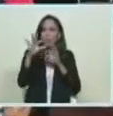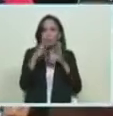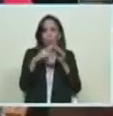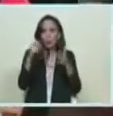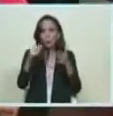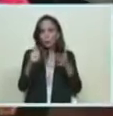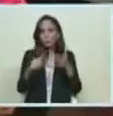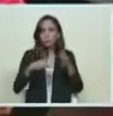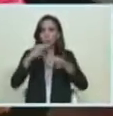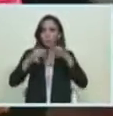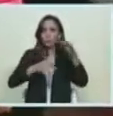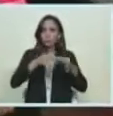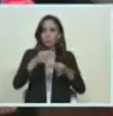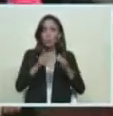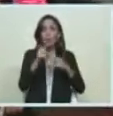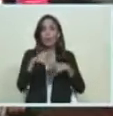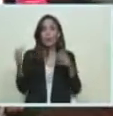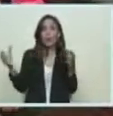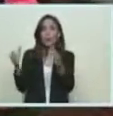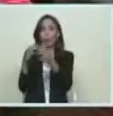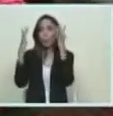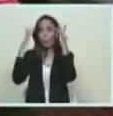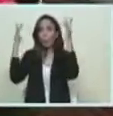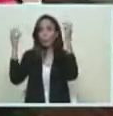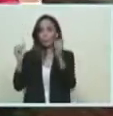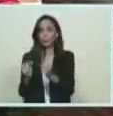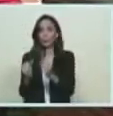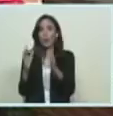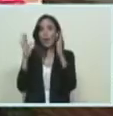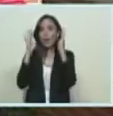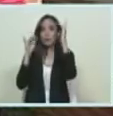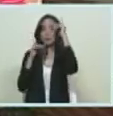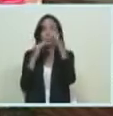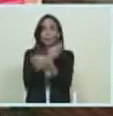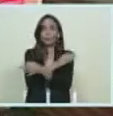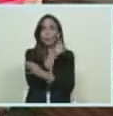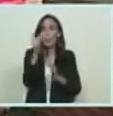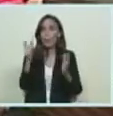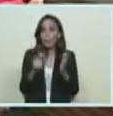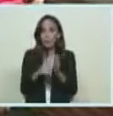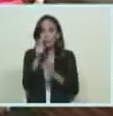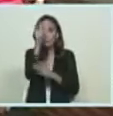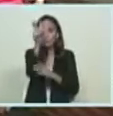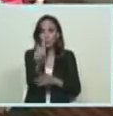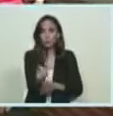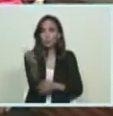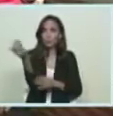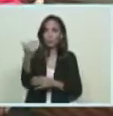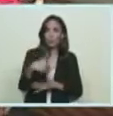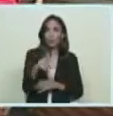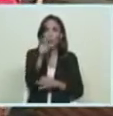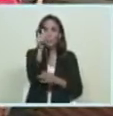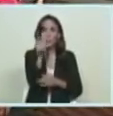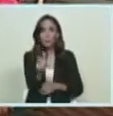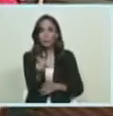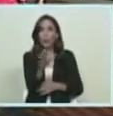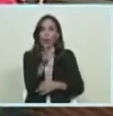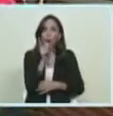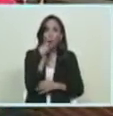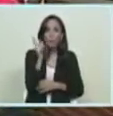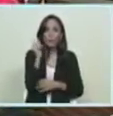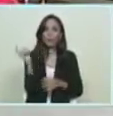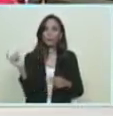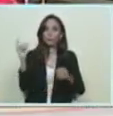equipo multidisciplinario de la misión Gripolta una atención que garantice a ese ciudadano, a esa ciudadana, pues